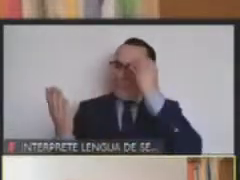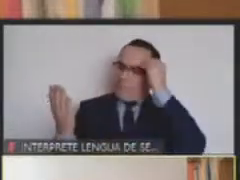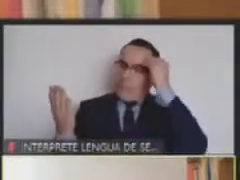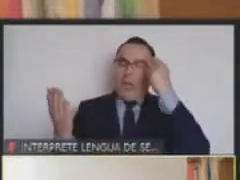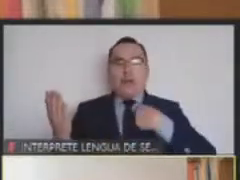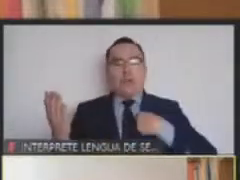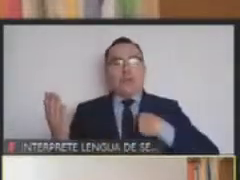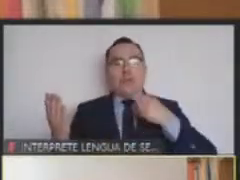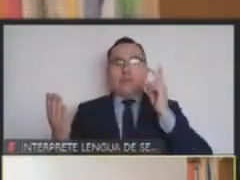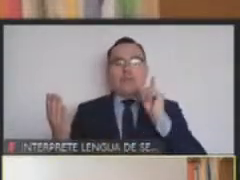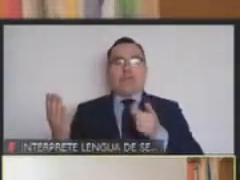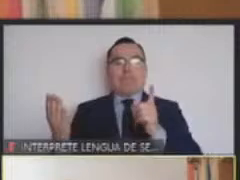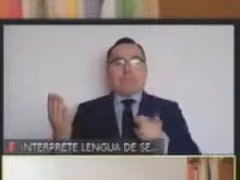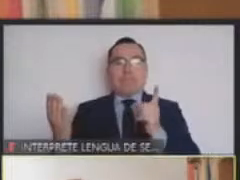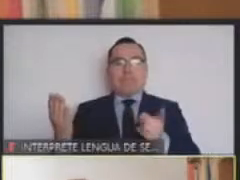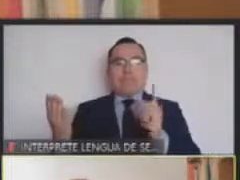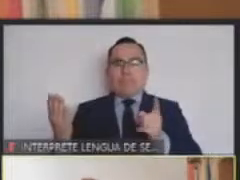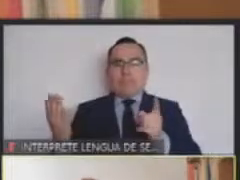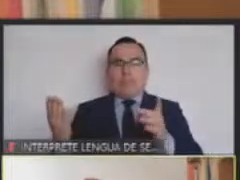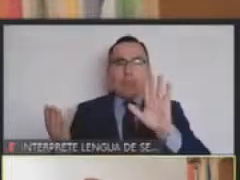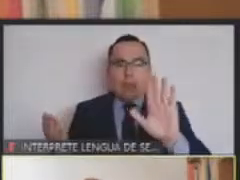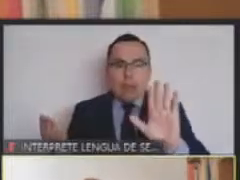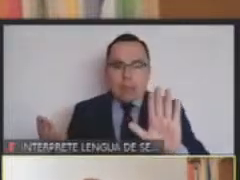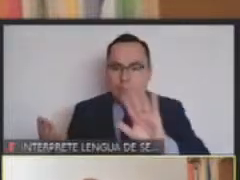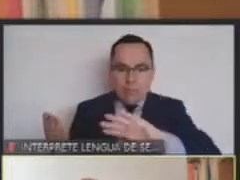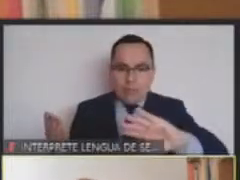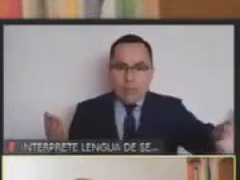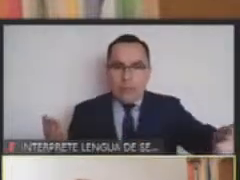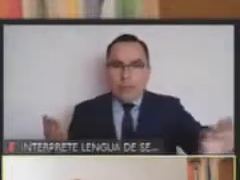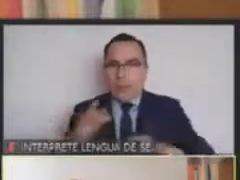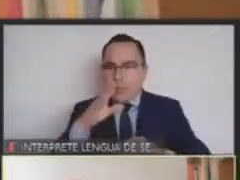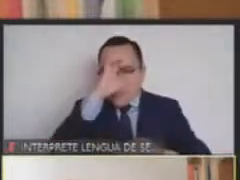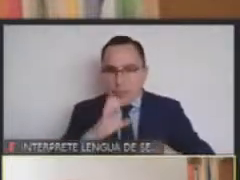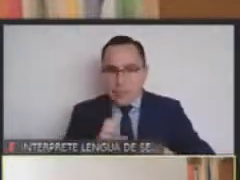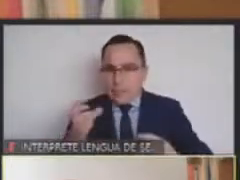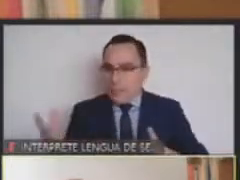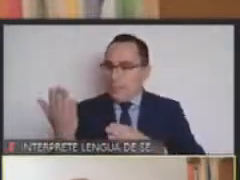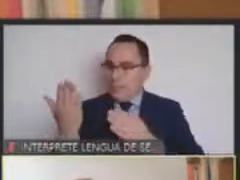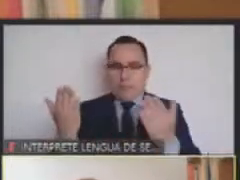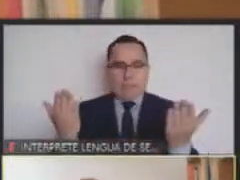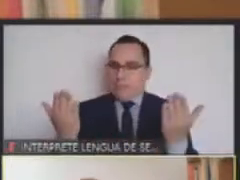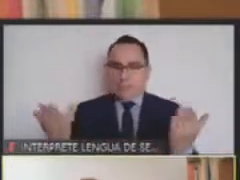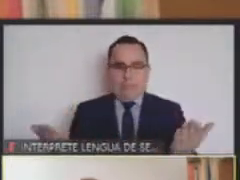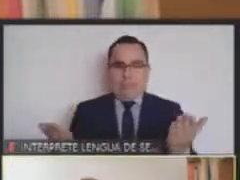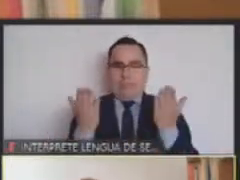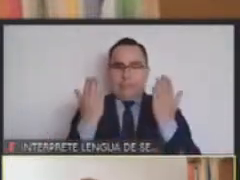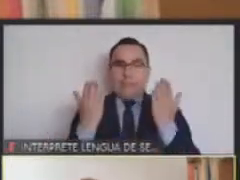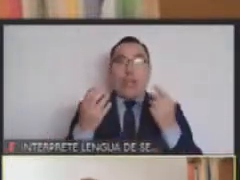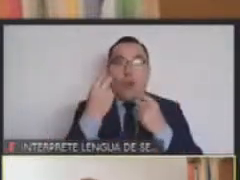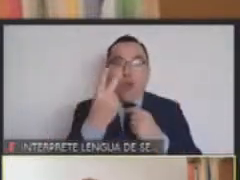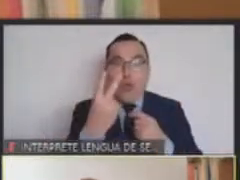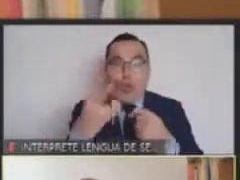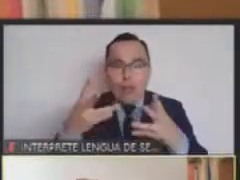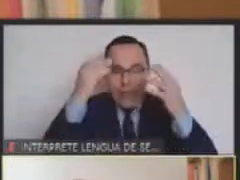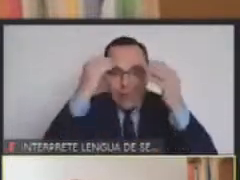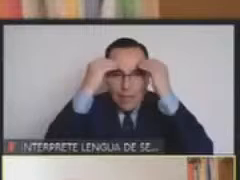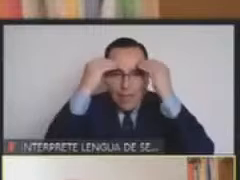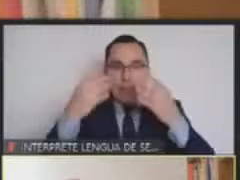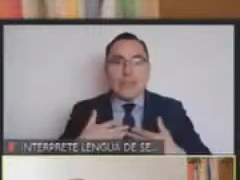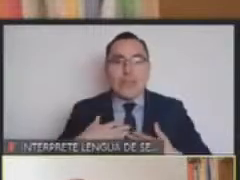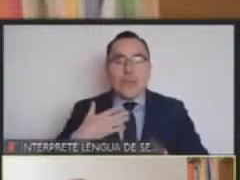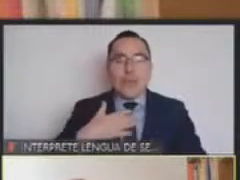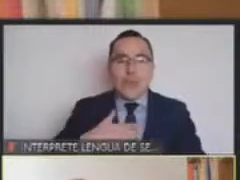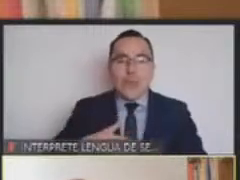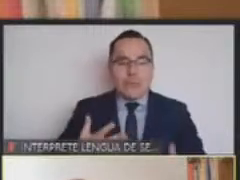un mayor espacio también para la dimensión ética. Si la ética judicial interesa, entonces, es porque se ha